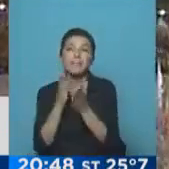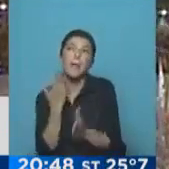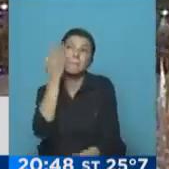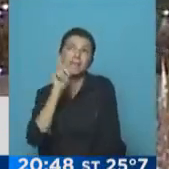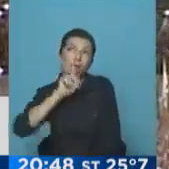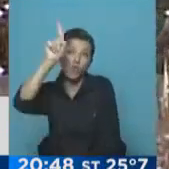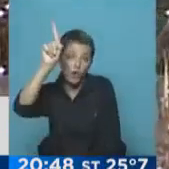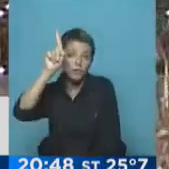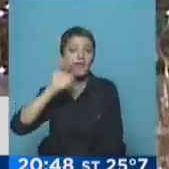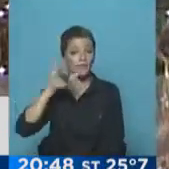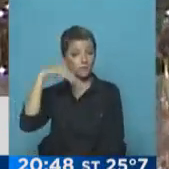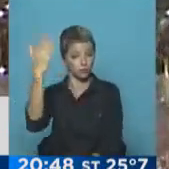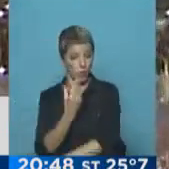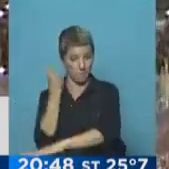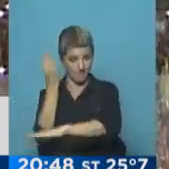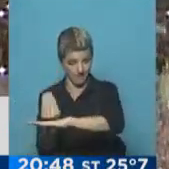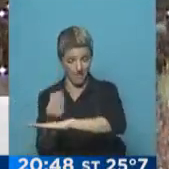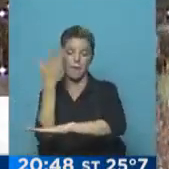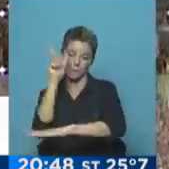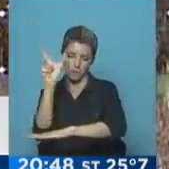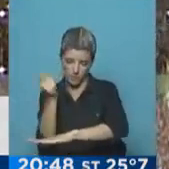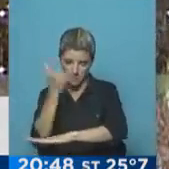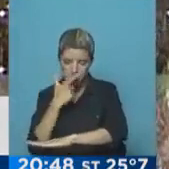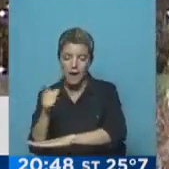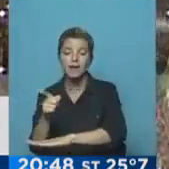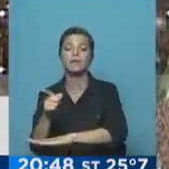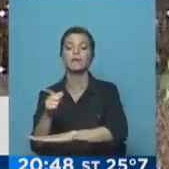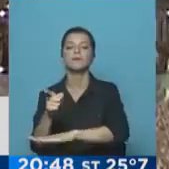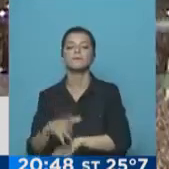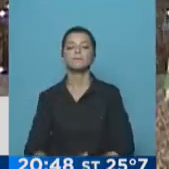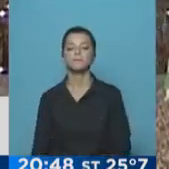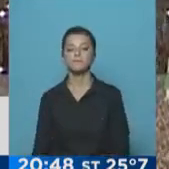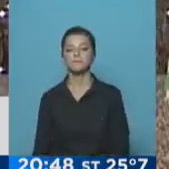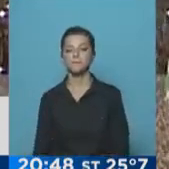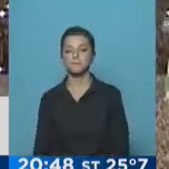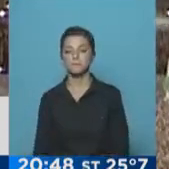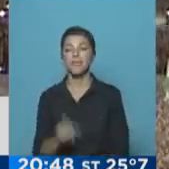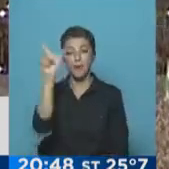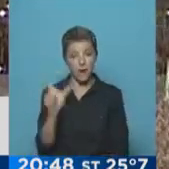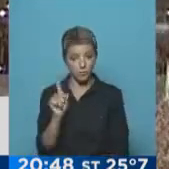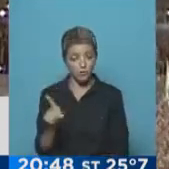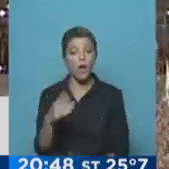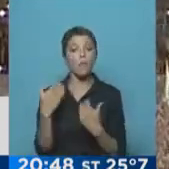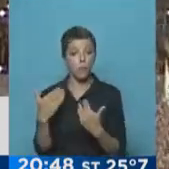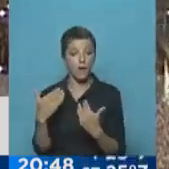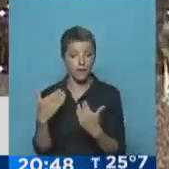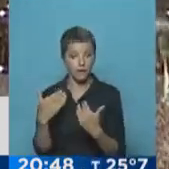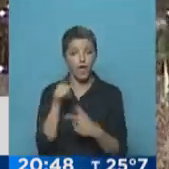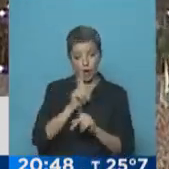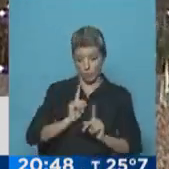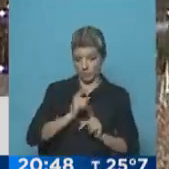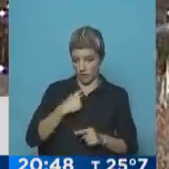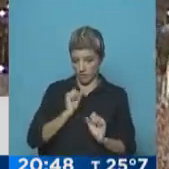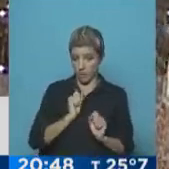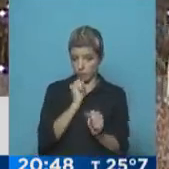suceden, en referencia a Mauricio Macri, al frente del Poder Ejecutivo Nacional, puedan, tal como está haciendo ella